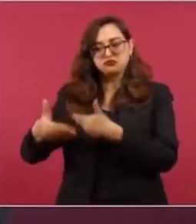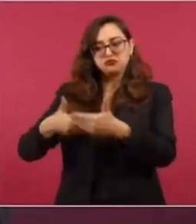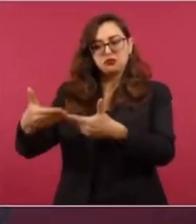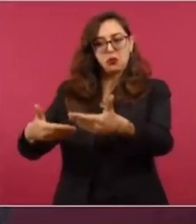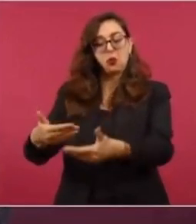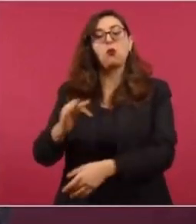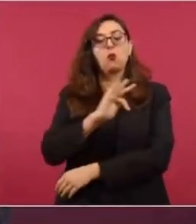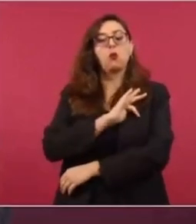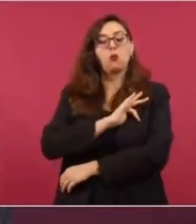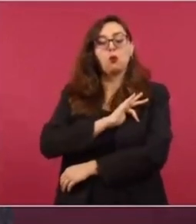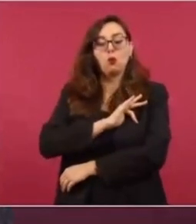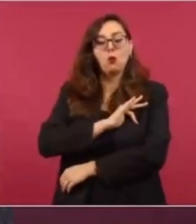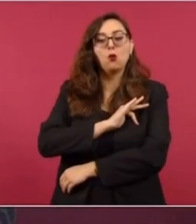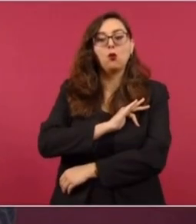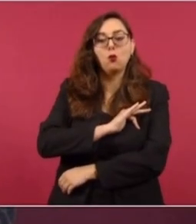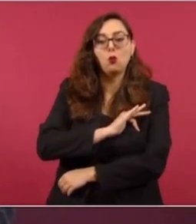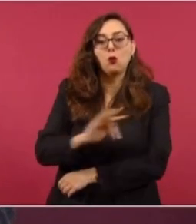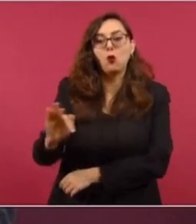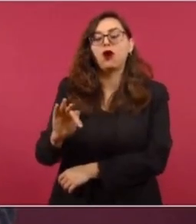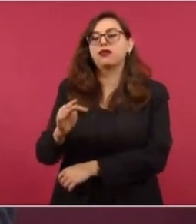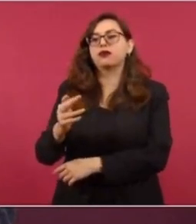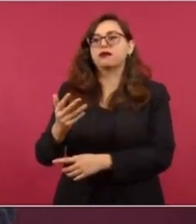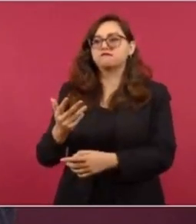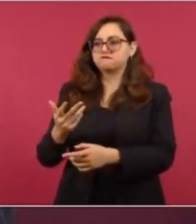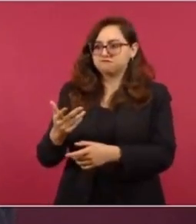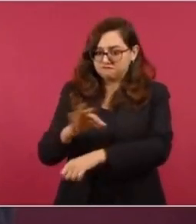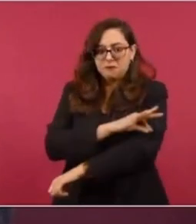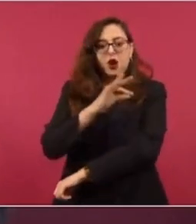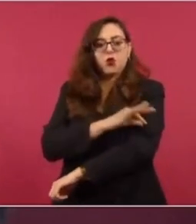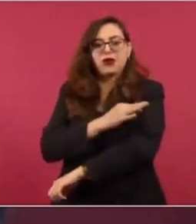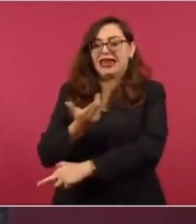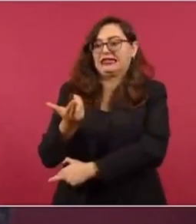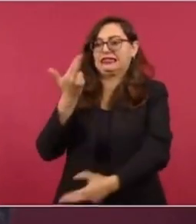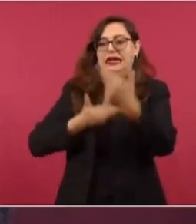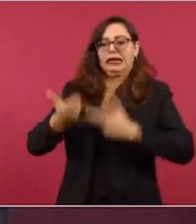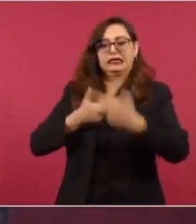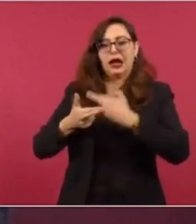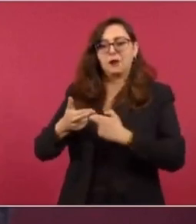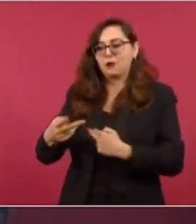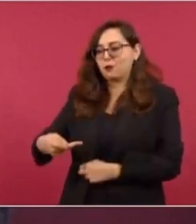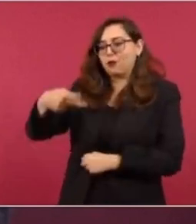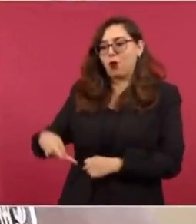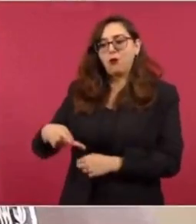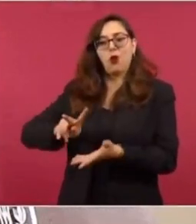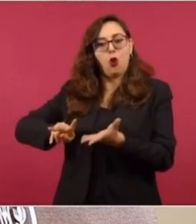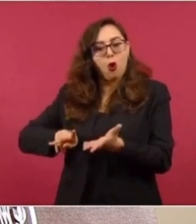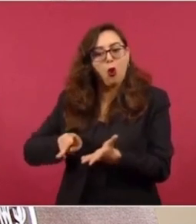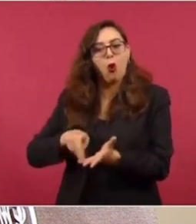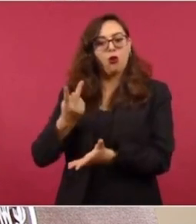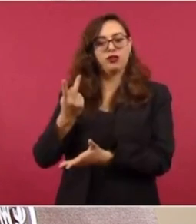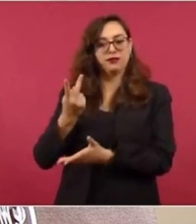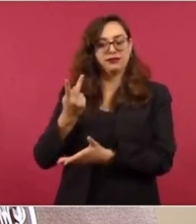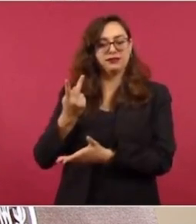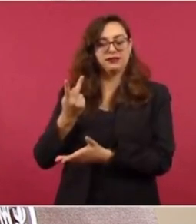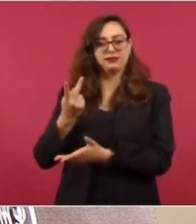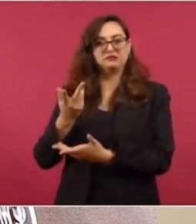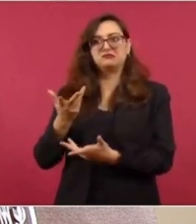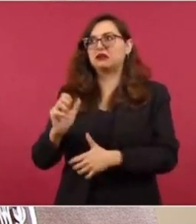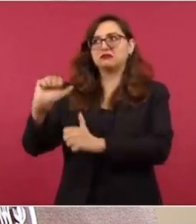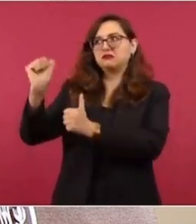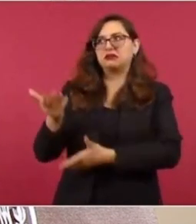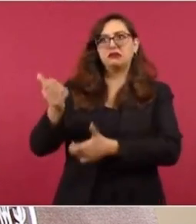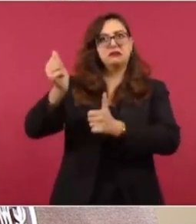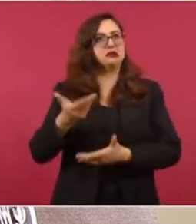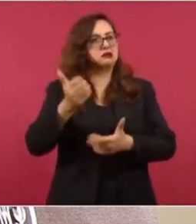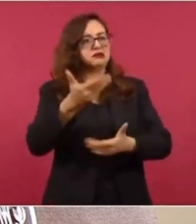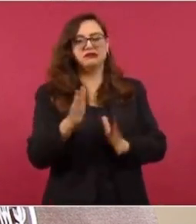desde una perspectiva de la recuperación de la soberanía. Esta es la trascendencia histórica del proyecto de la vacuna patria. En términos técnicos,